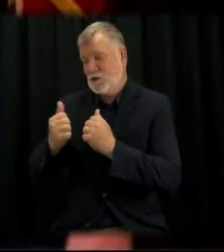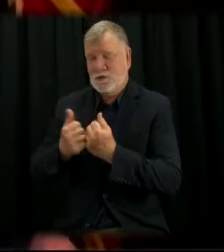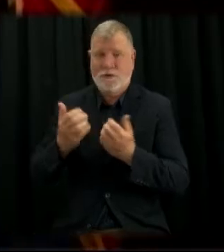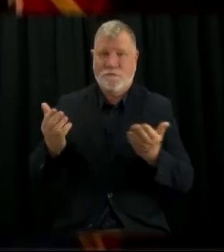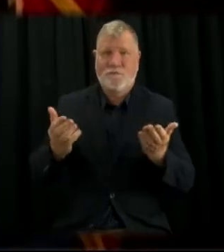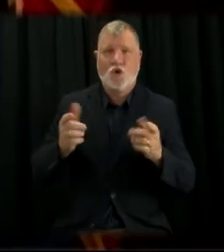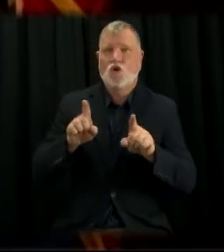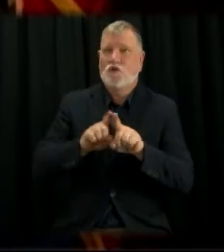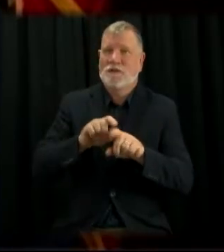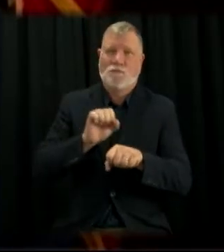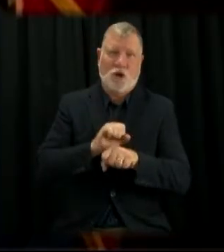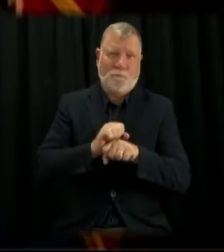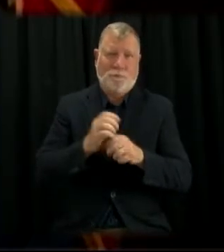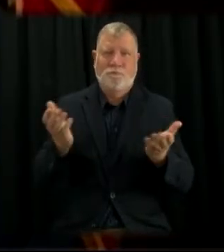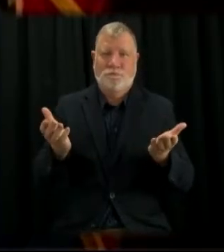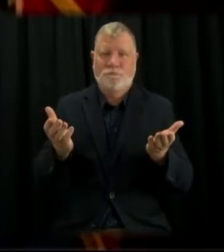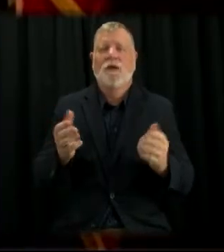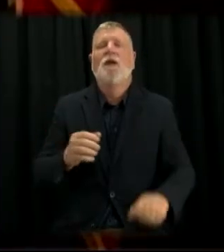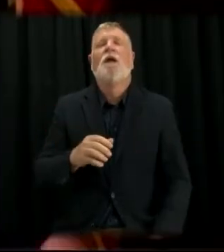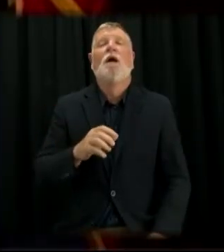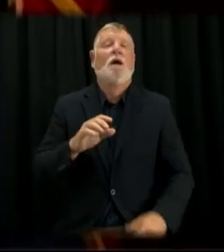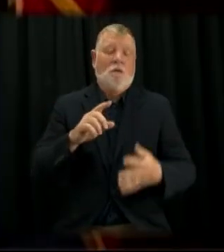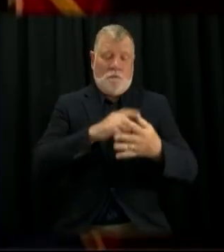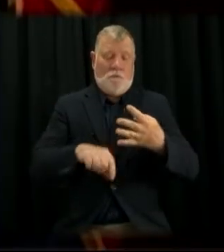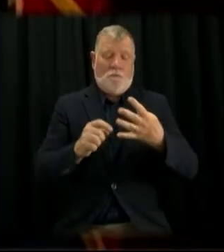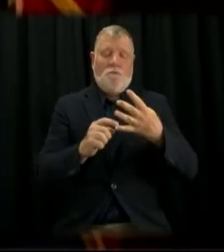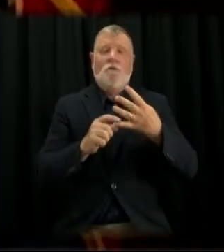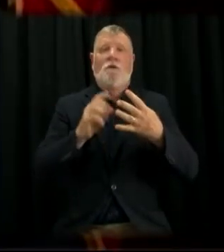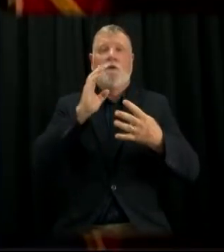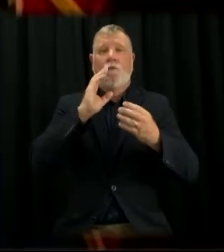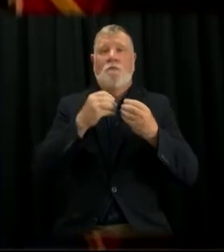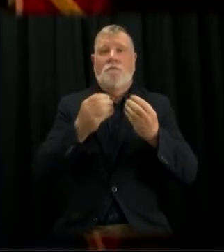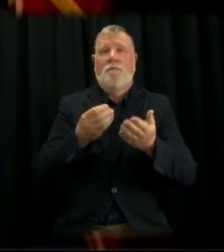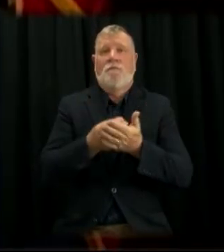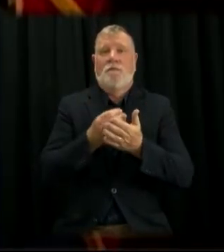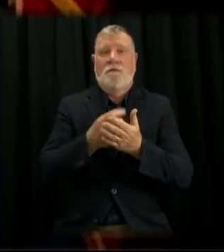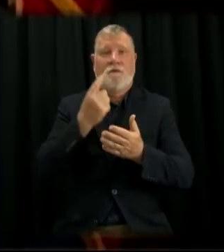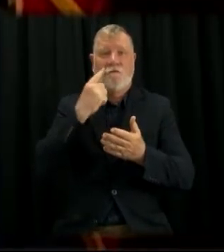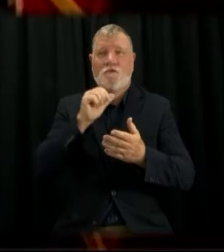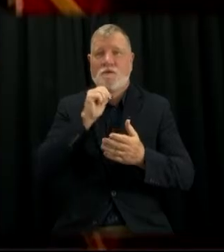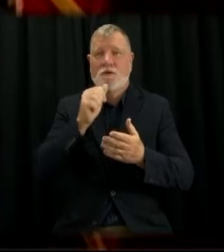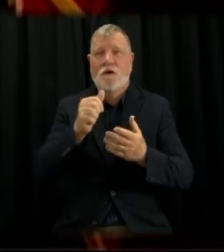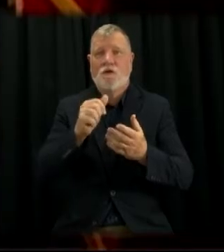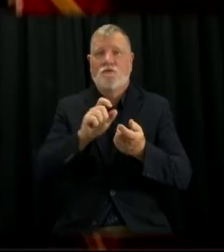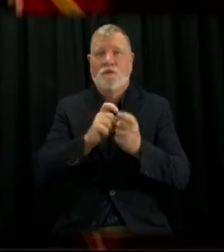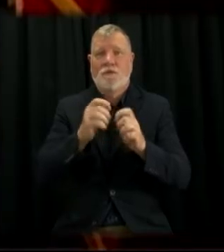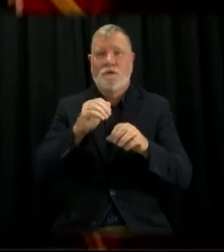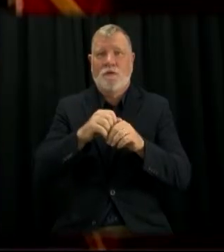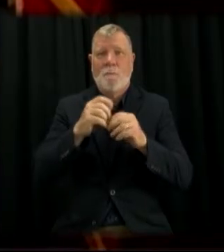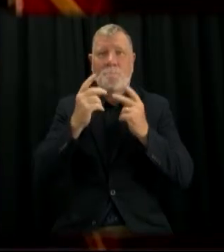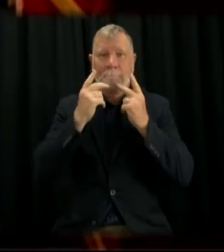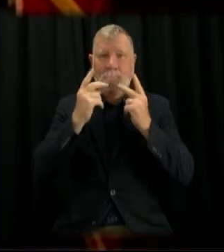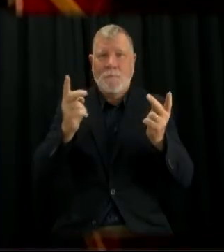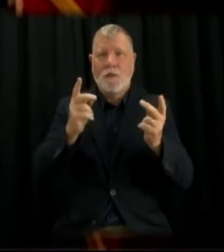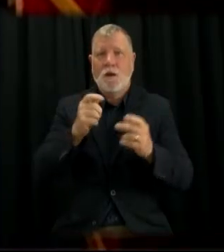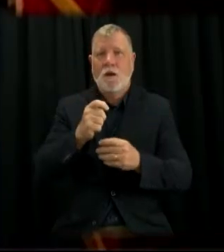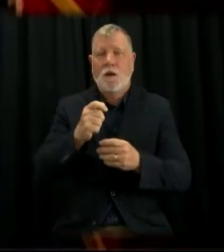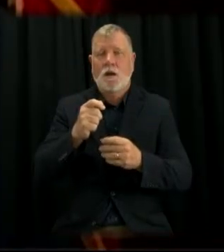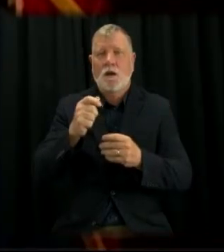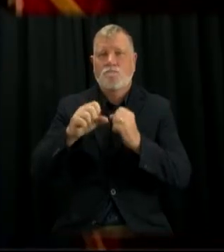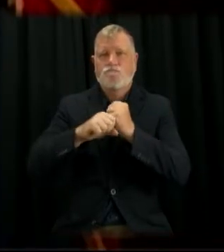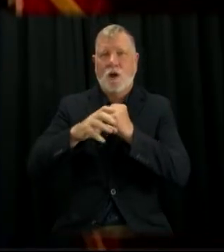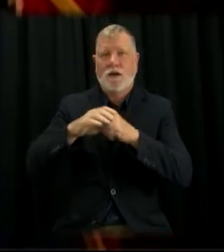otras agencias para hacer los mismos trabajos. También tenemos fondos para una transformación de la compañía